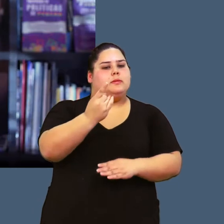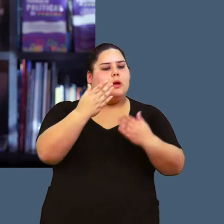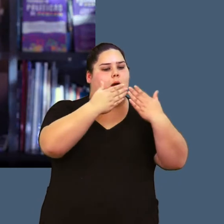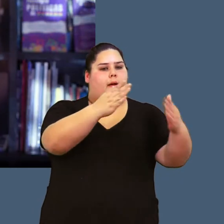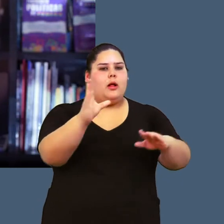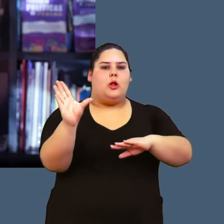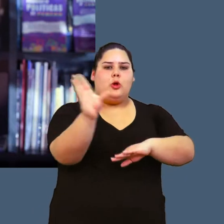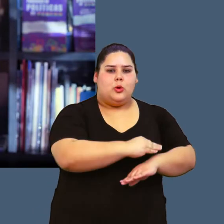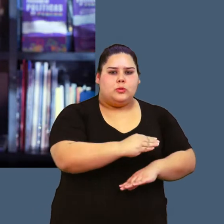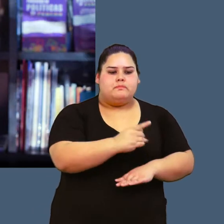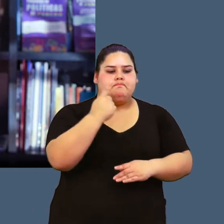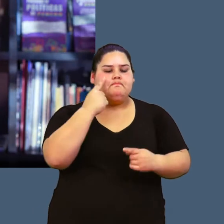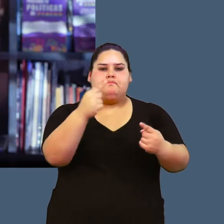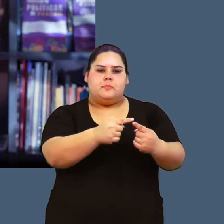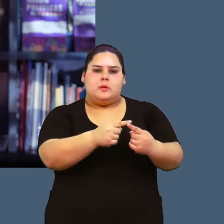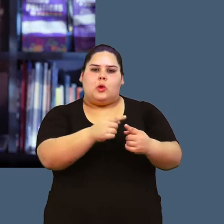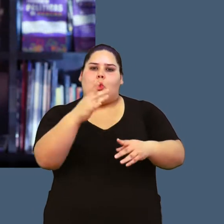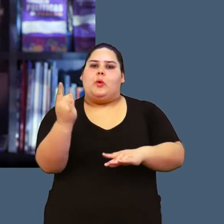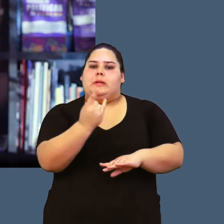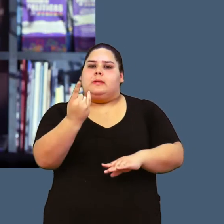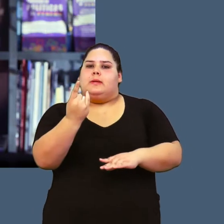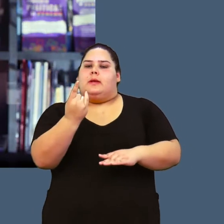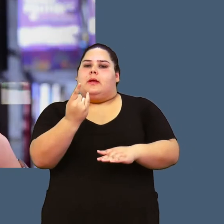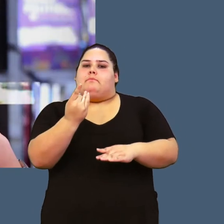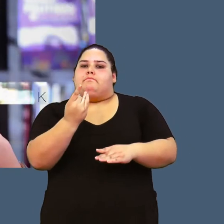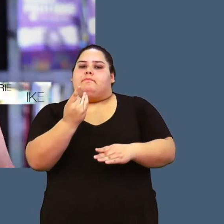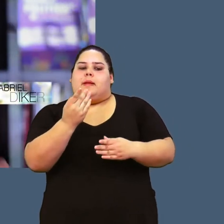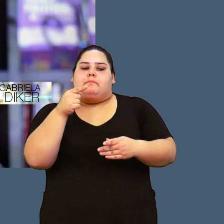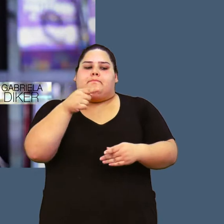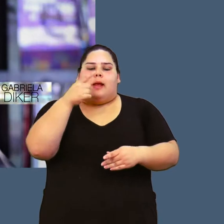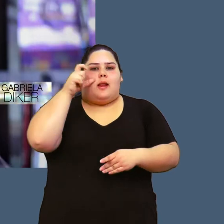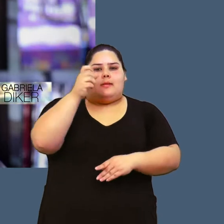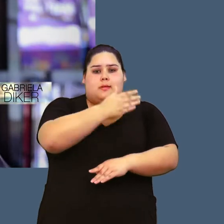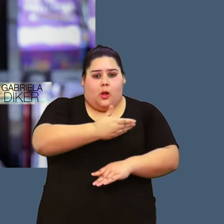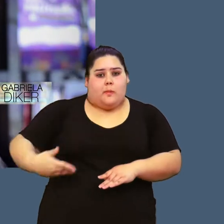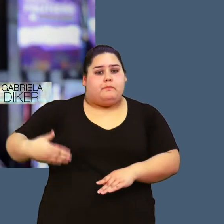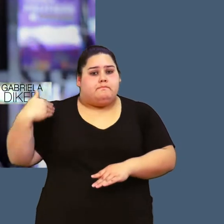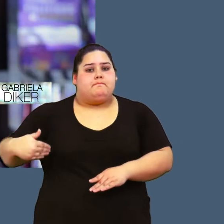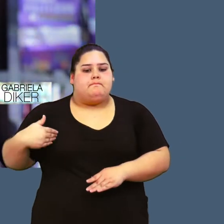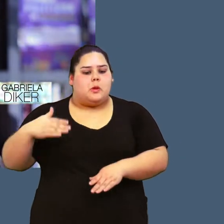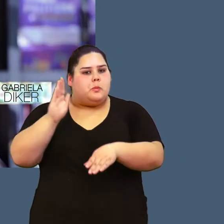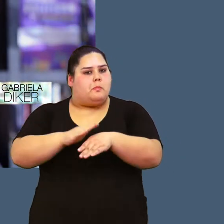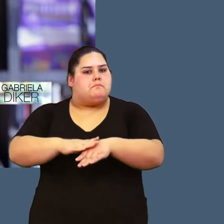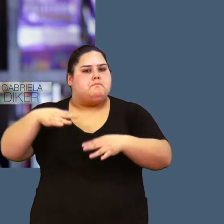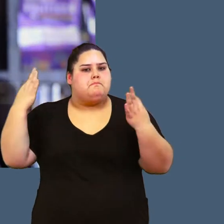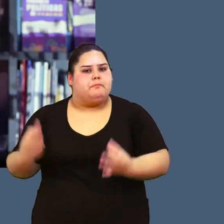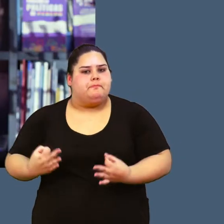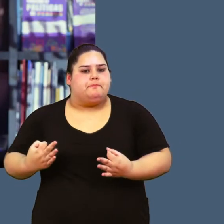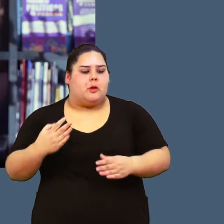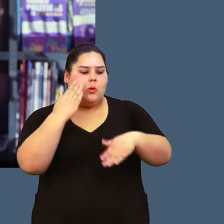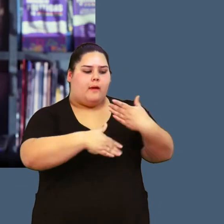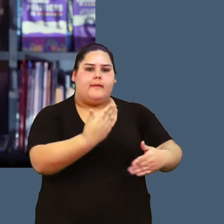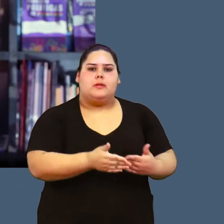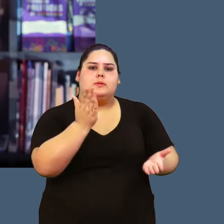para muchos, es la idea de una universidad en la que el Estado argentino tiene la responsabilidad de asegurar que